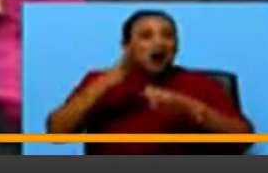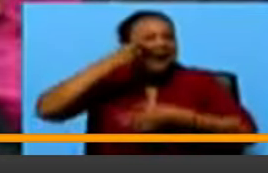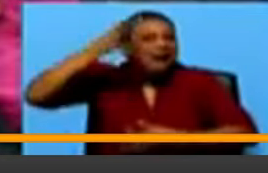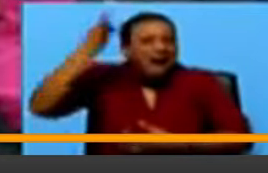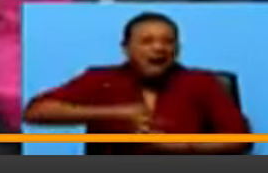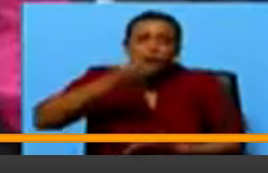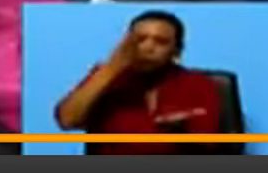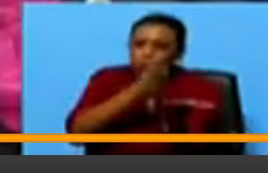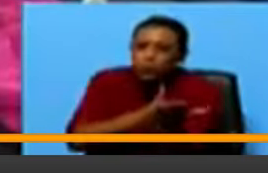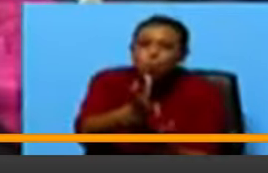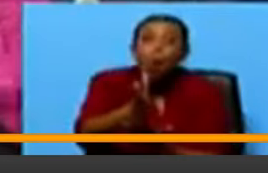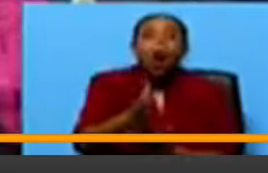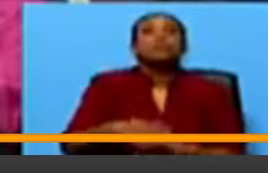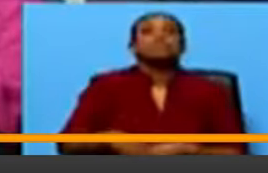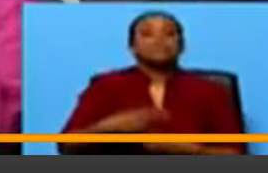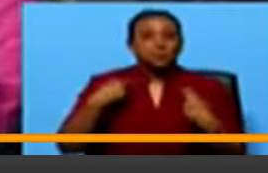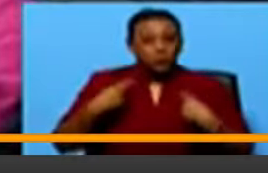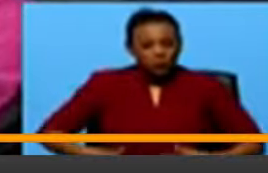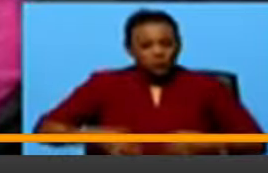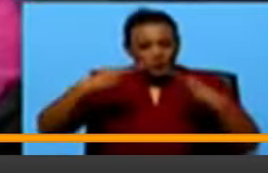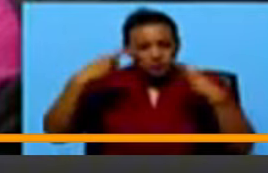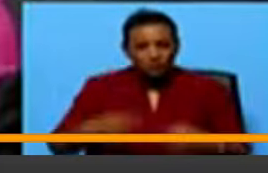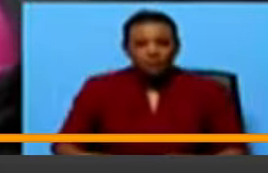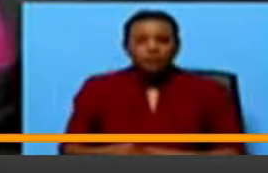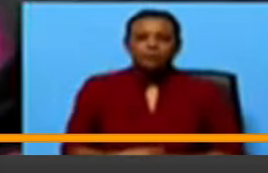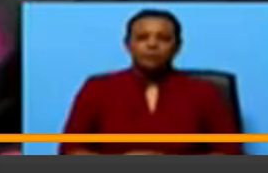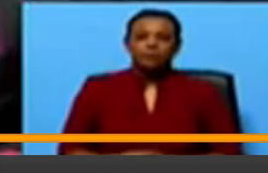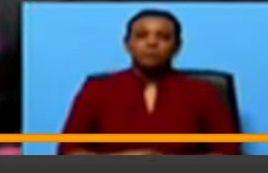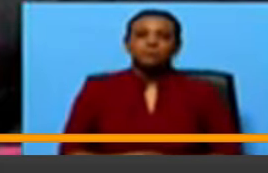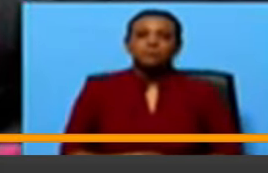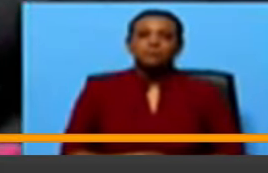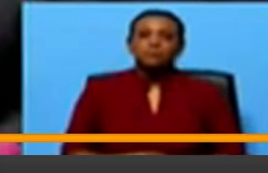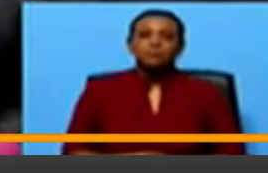el camino correcto de la humanidad.